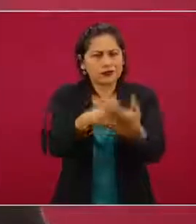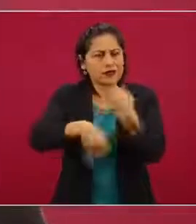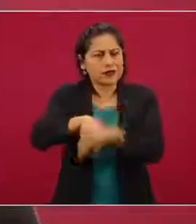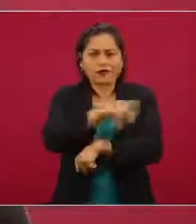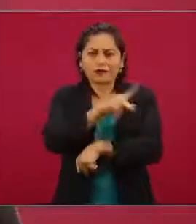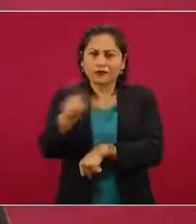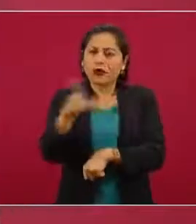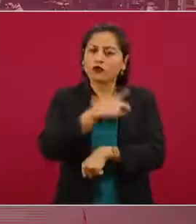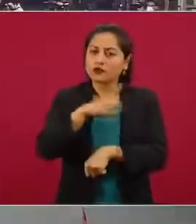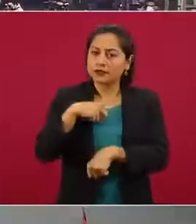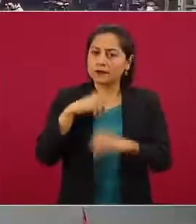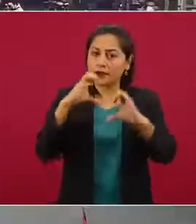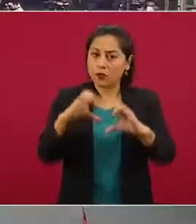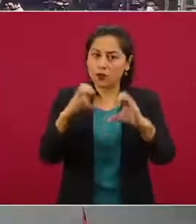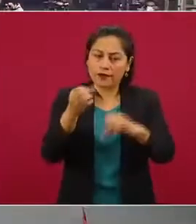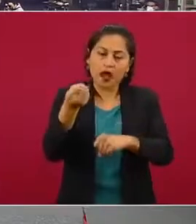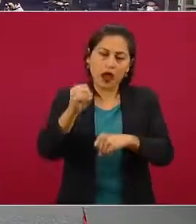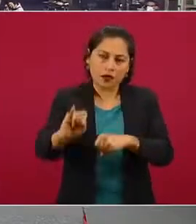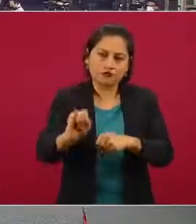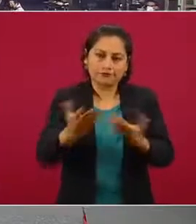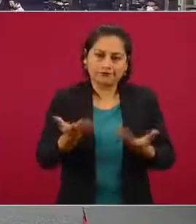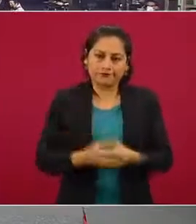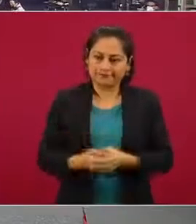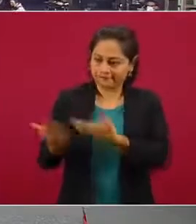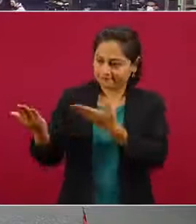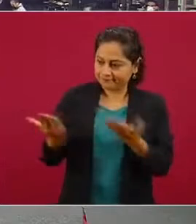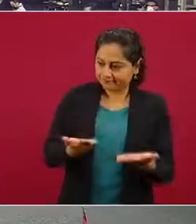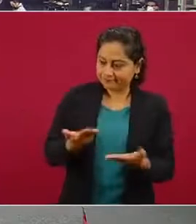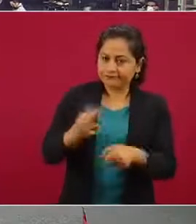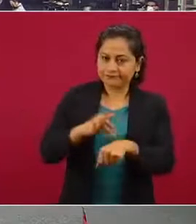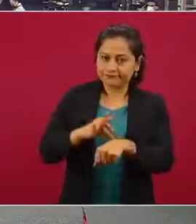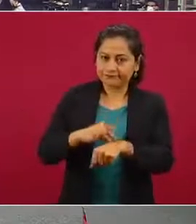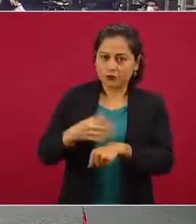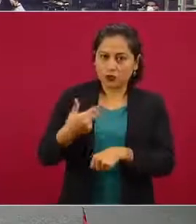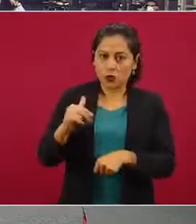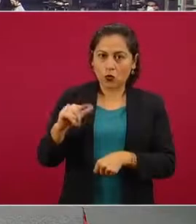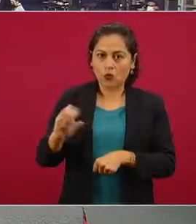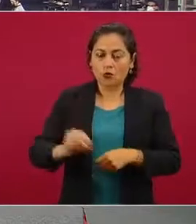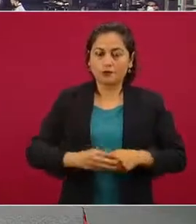para todos. Entonces, Hugo, por favor.